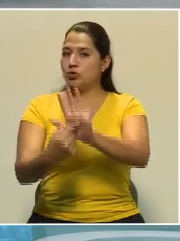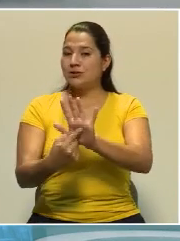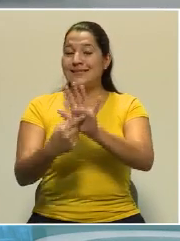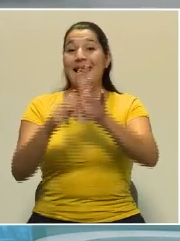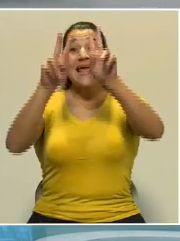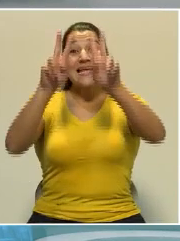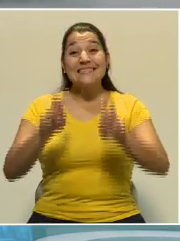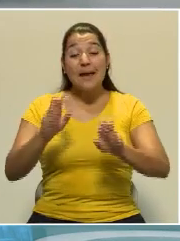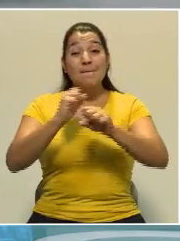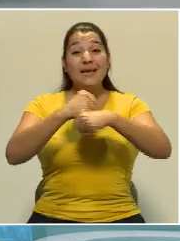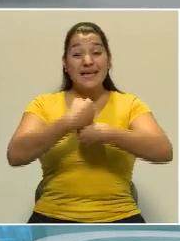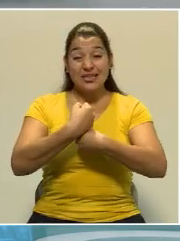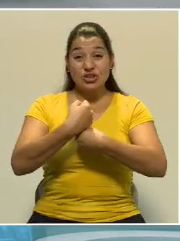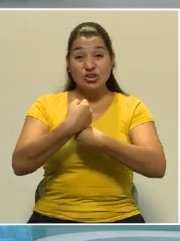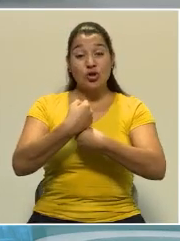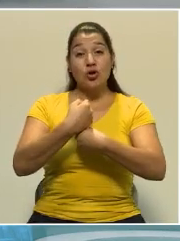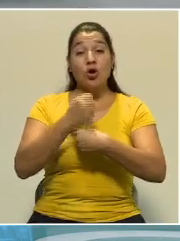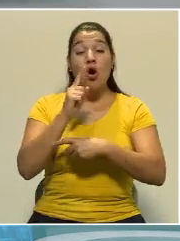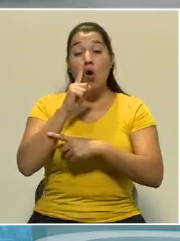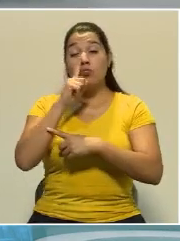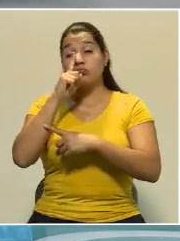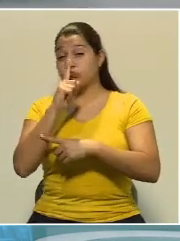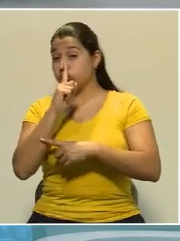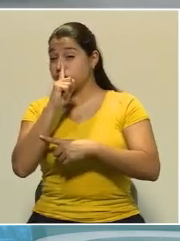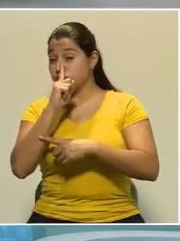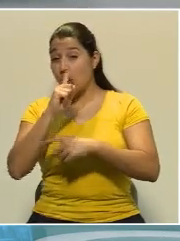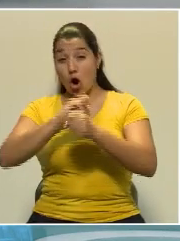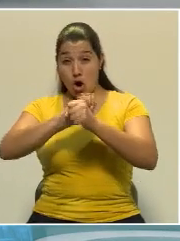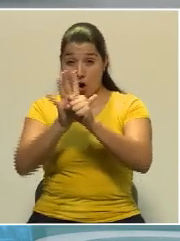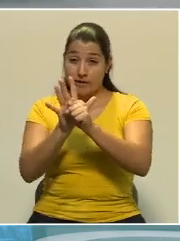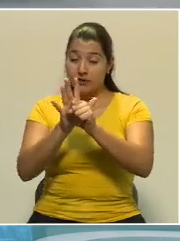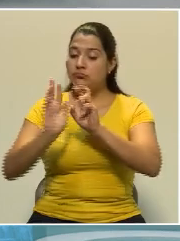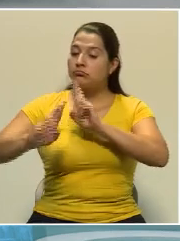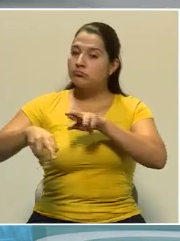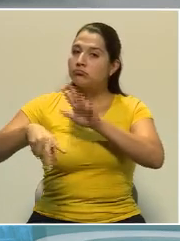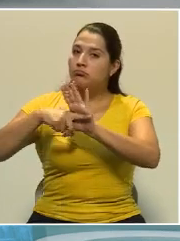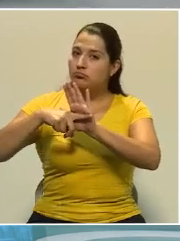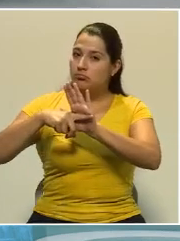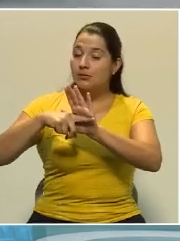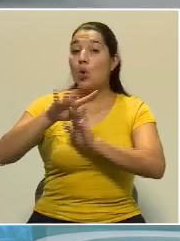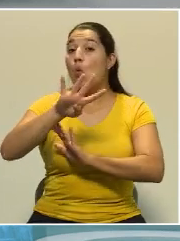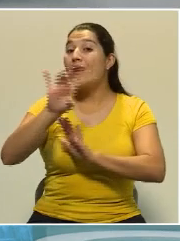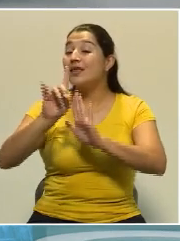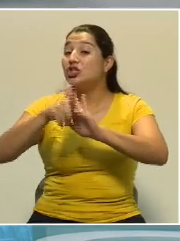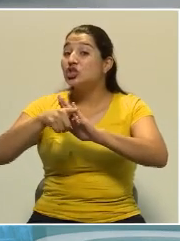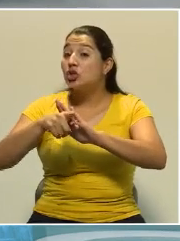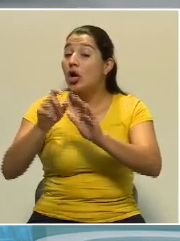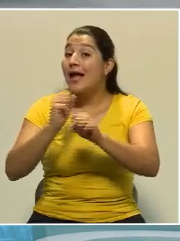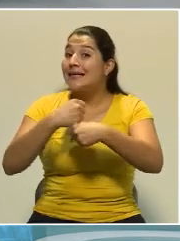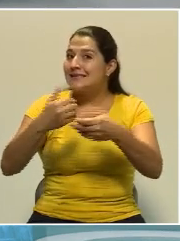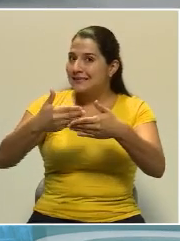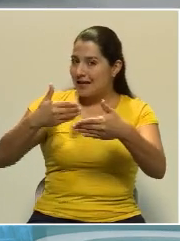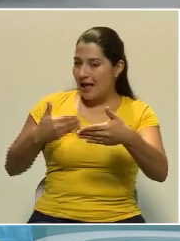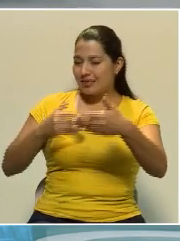realizada 48 horas antes de su vuelo y un seguro que los proteja en caso de